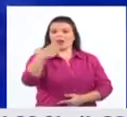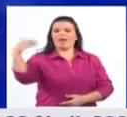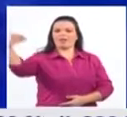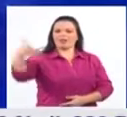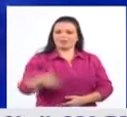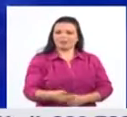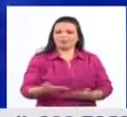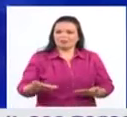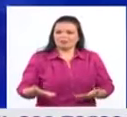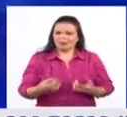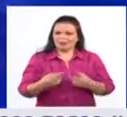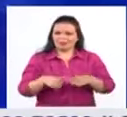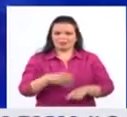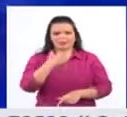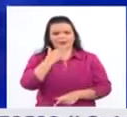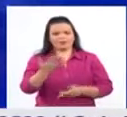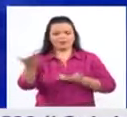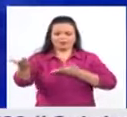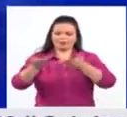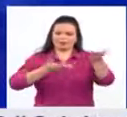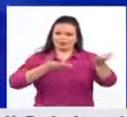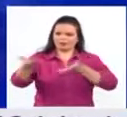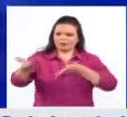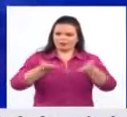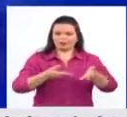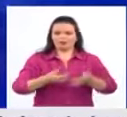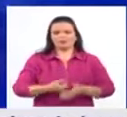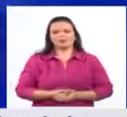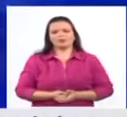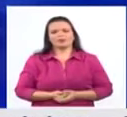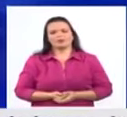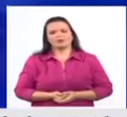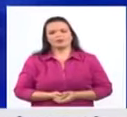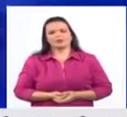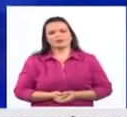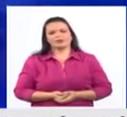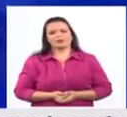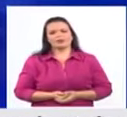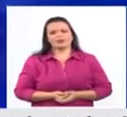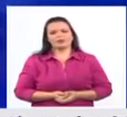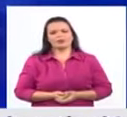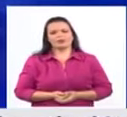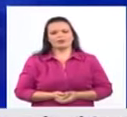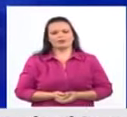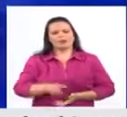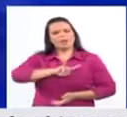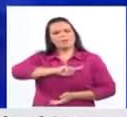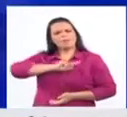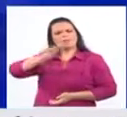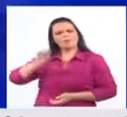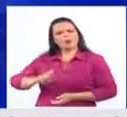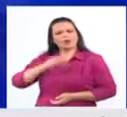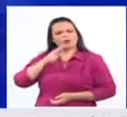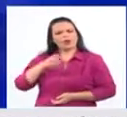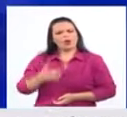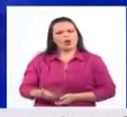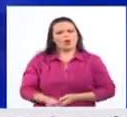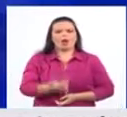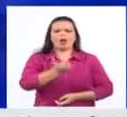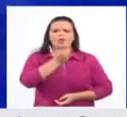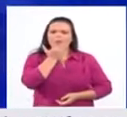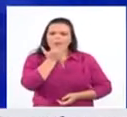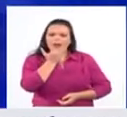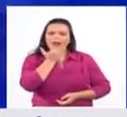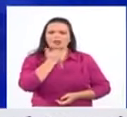recibirlos en cada miércoles dedicado a la psicología. Bueno, ¿cómo impacta la COVID-19 en convalecientes?